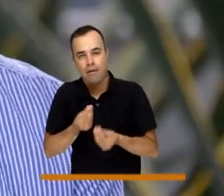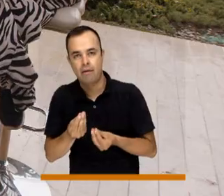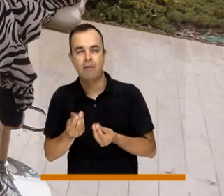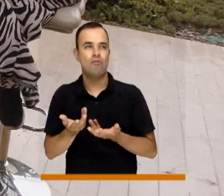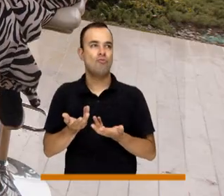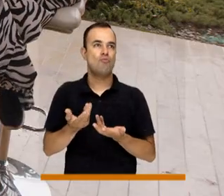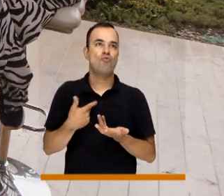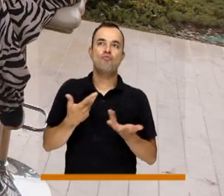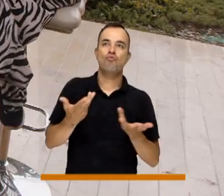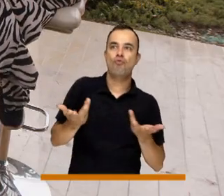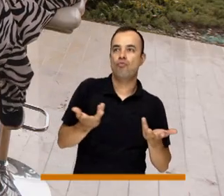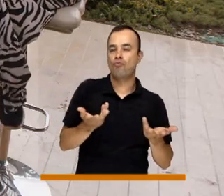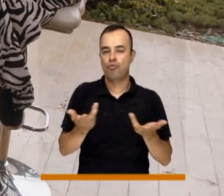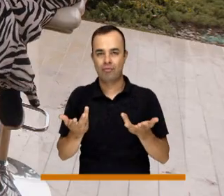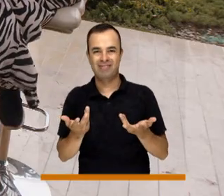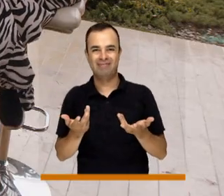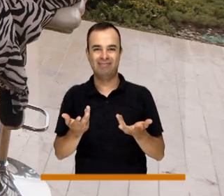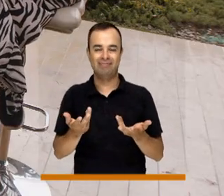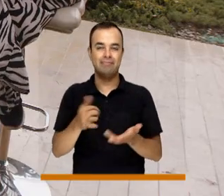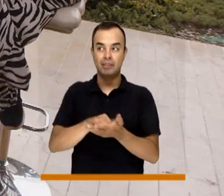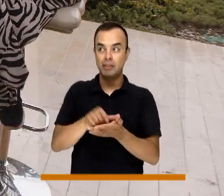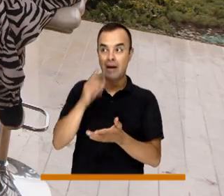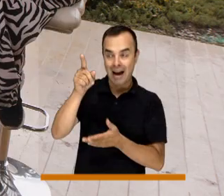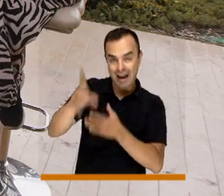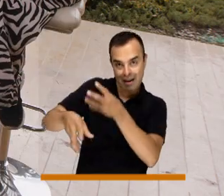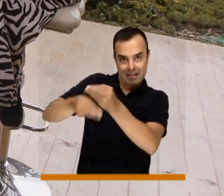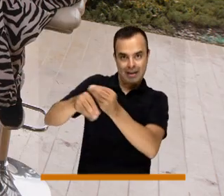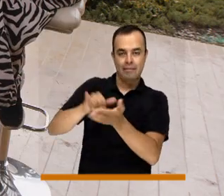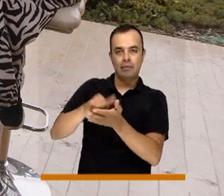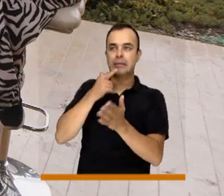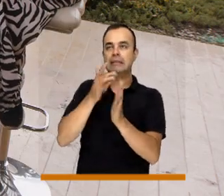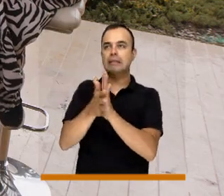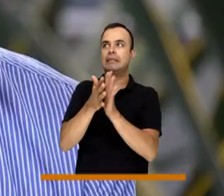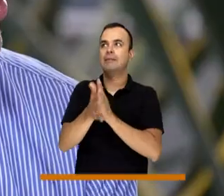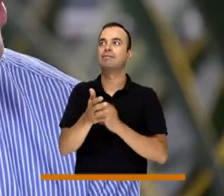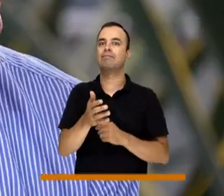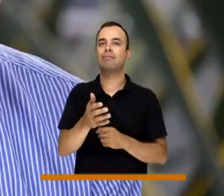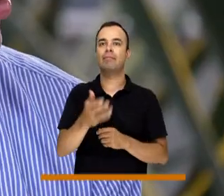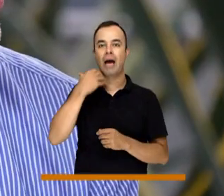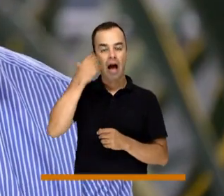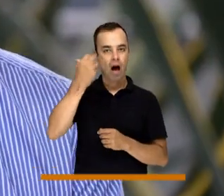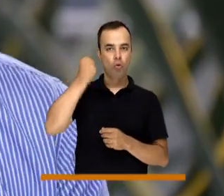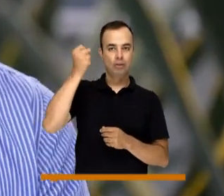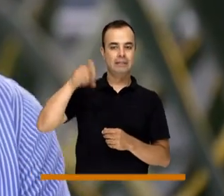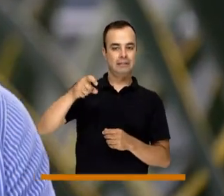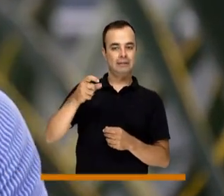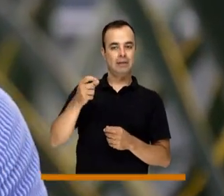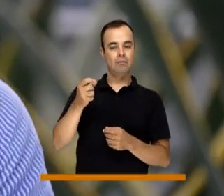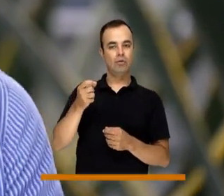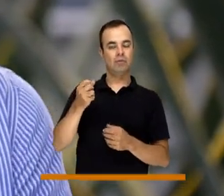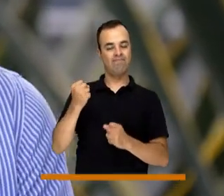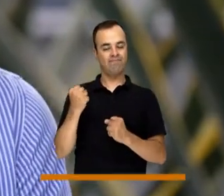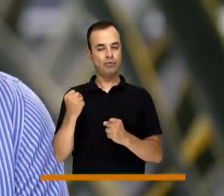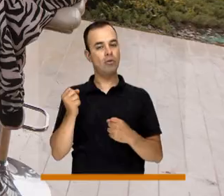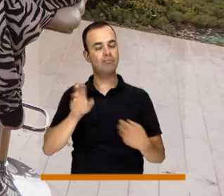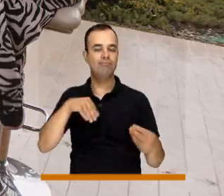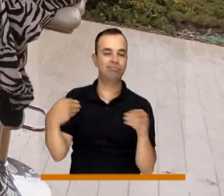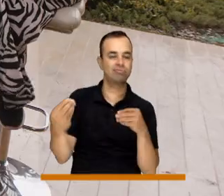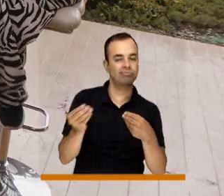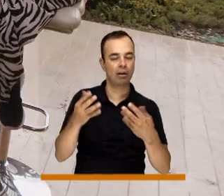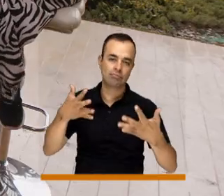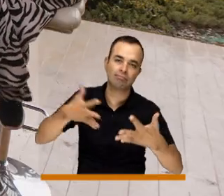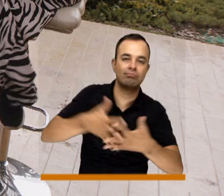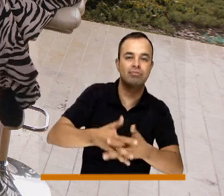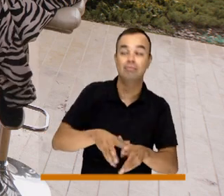Está buena una pregunta, pues ahí me tomo la vocería de Catherine. Y ¿cómo podemos hacer que los adultos lean más, Sandra? Que es un reto también